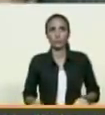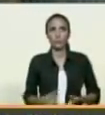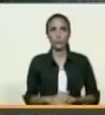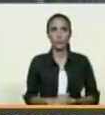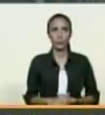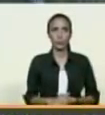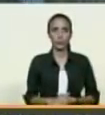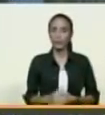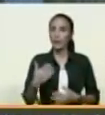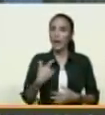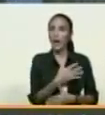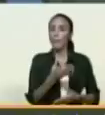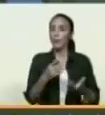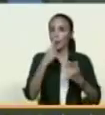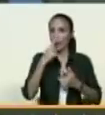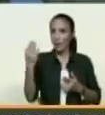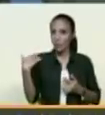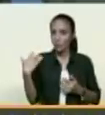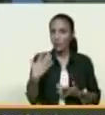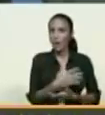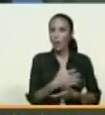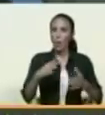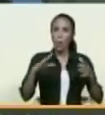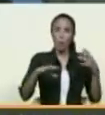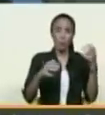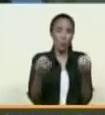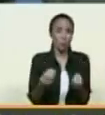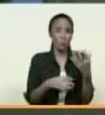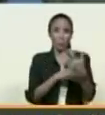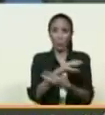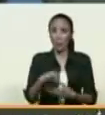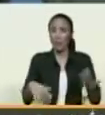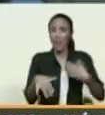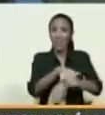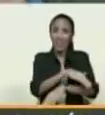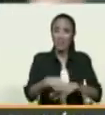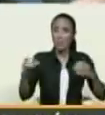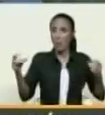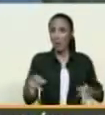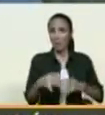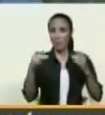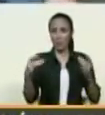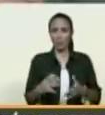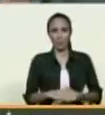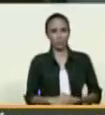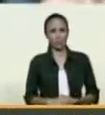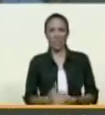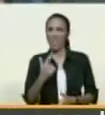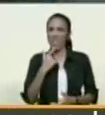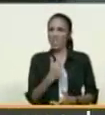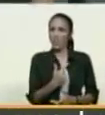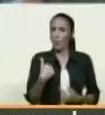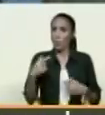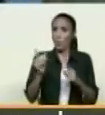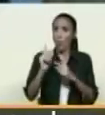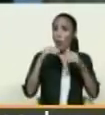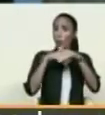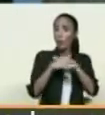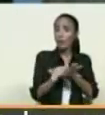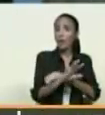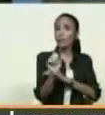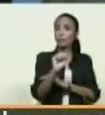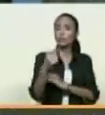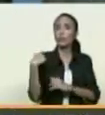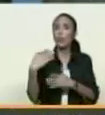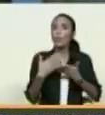los focos de violencia el año pasado en las manifestaciones. La señora dijo que no, que eso era para su abuelita, como si fuera el cuento de la Caperucita